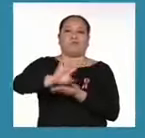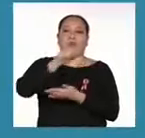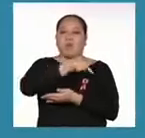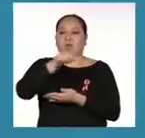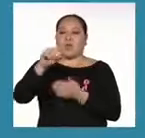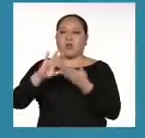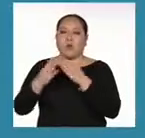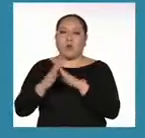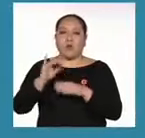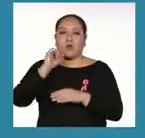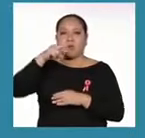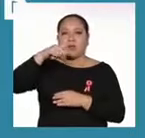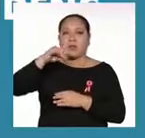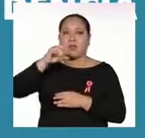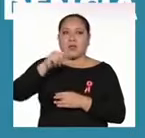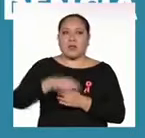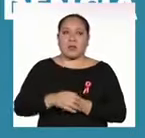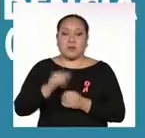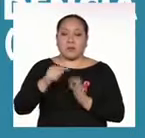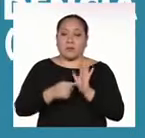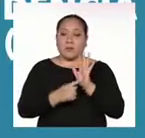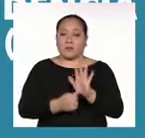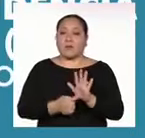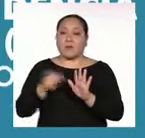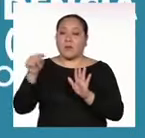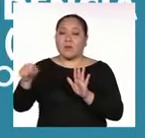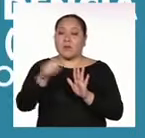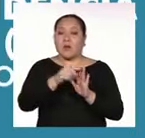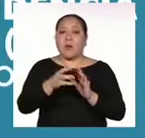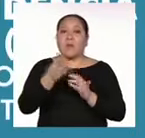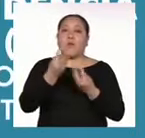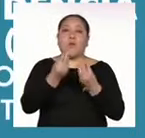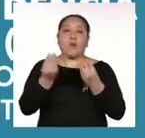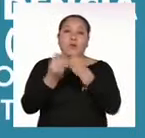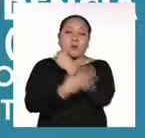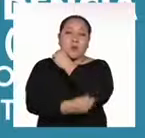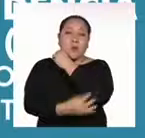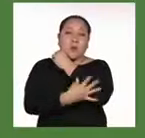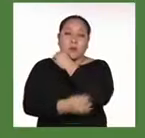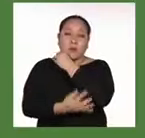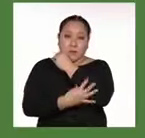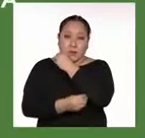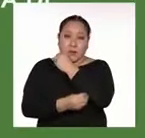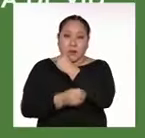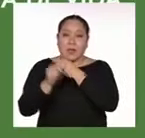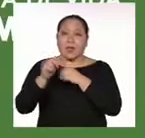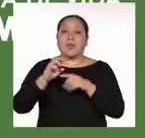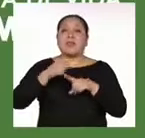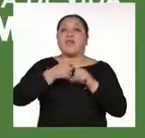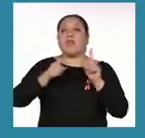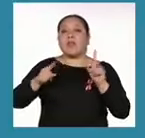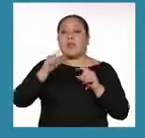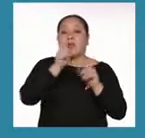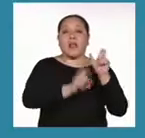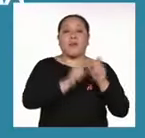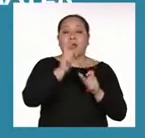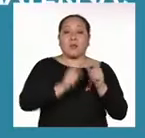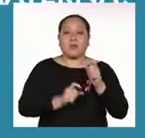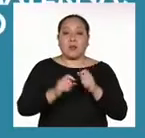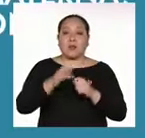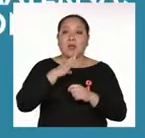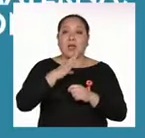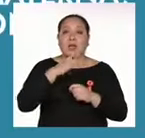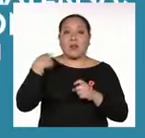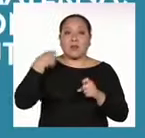indígenas. Los pueblos indígenas presentan el doble de incidencia de pobreza que la población castellano hablante. Su expectativa de vida es menor, la